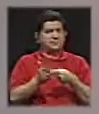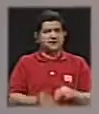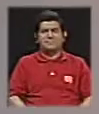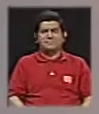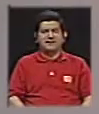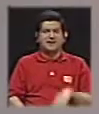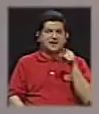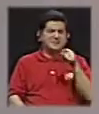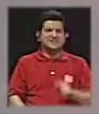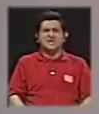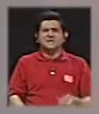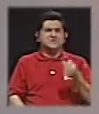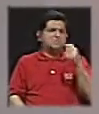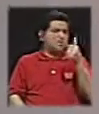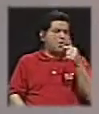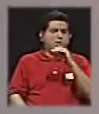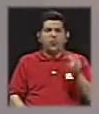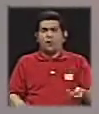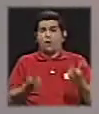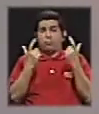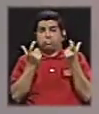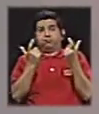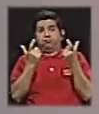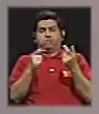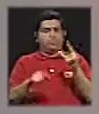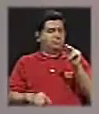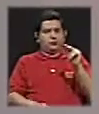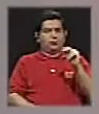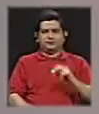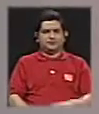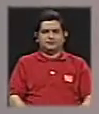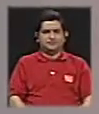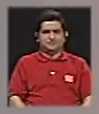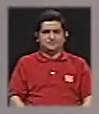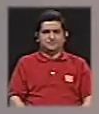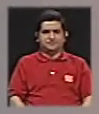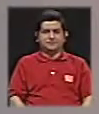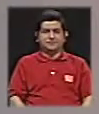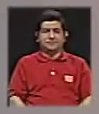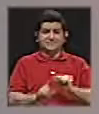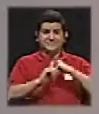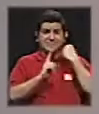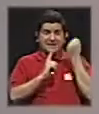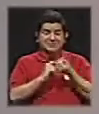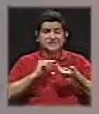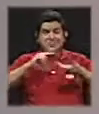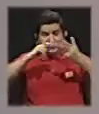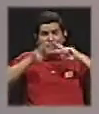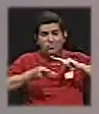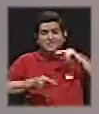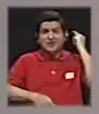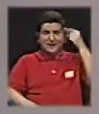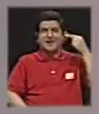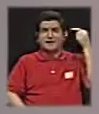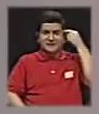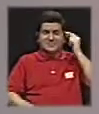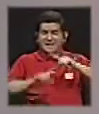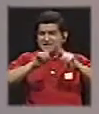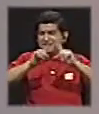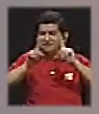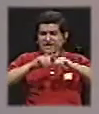es mucho o es poco, sino la ironía de que el mismo Estado y diferentes